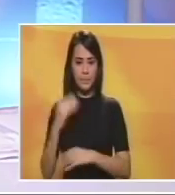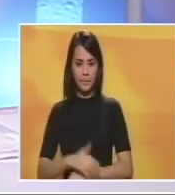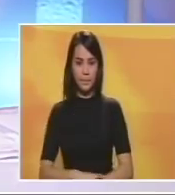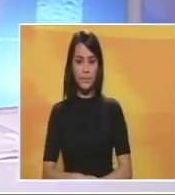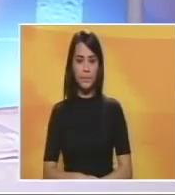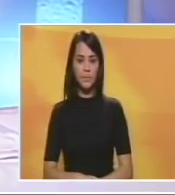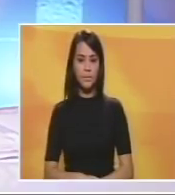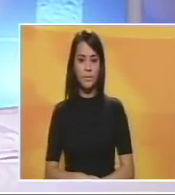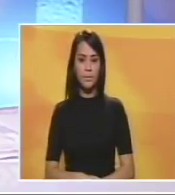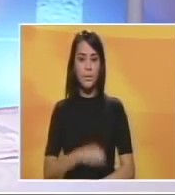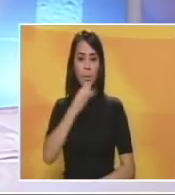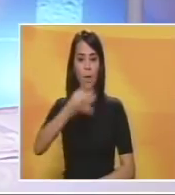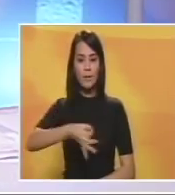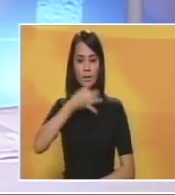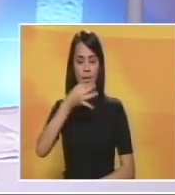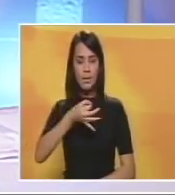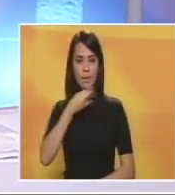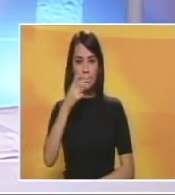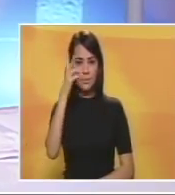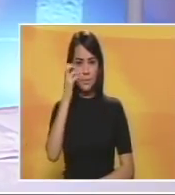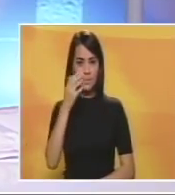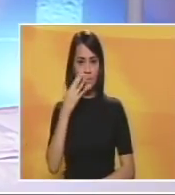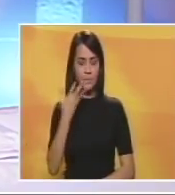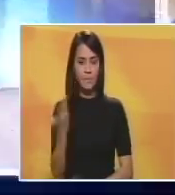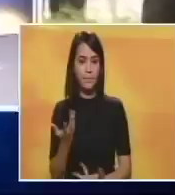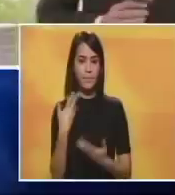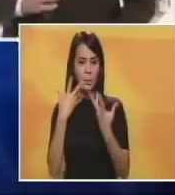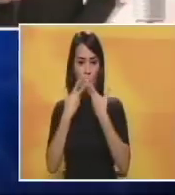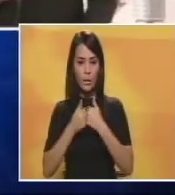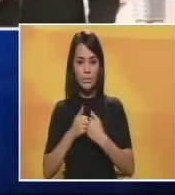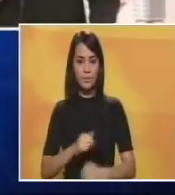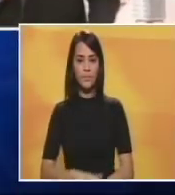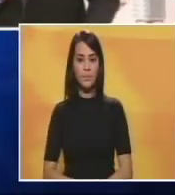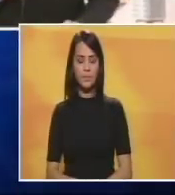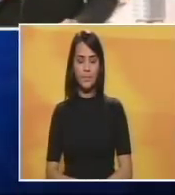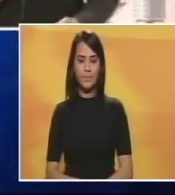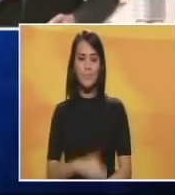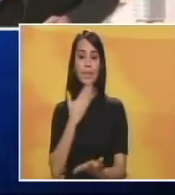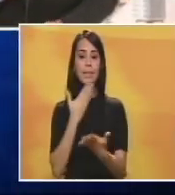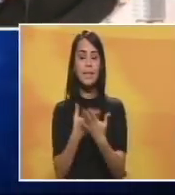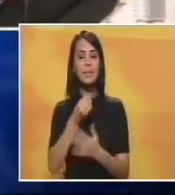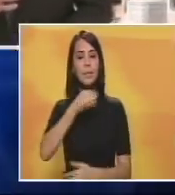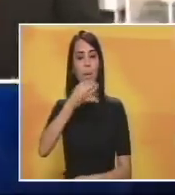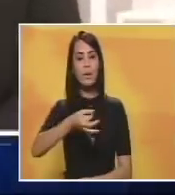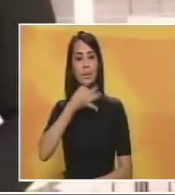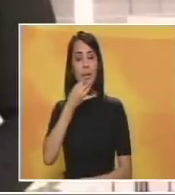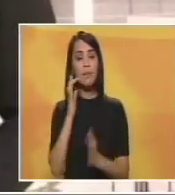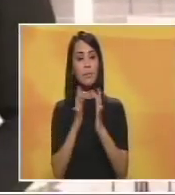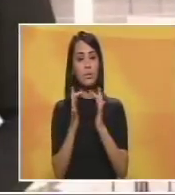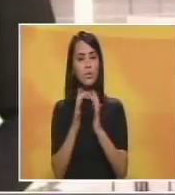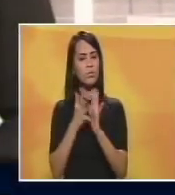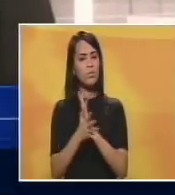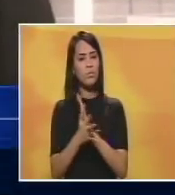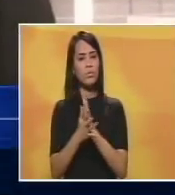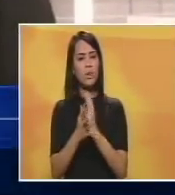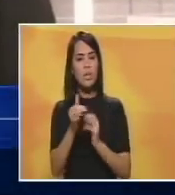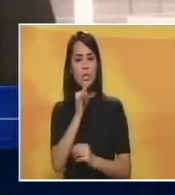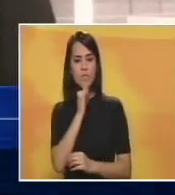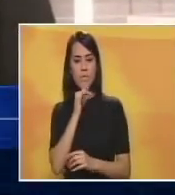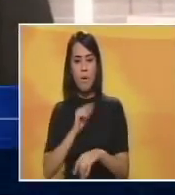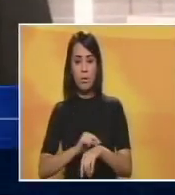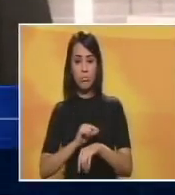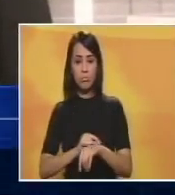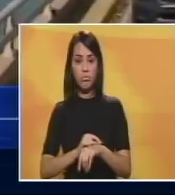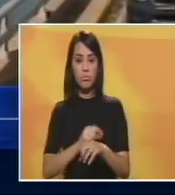Leonardo Nava. Buenas tardes, José Leonardo, te escuchamos. Cuéntanos. Sí, gracias. Buenas tardes. En efecto, el contacto lo hacemos para informarles que a esta hora se